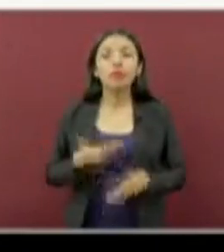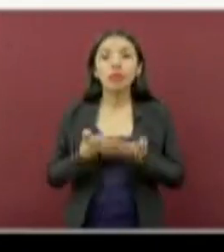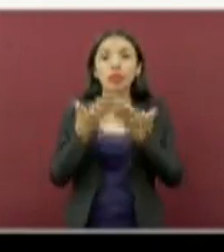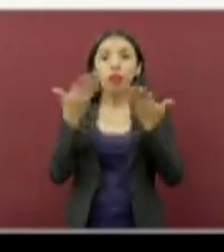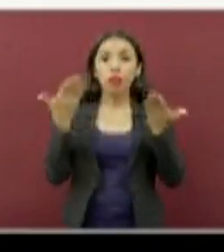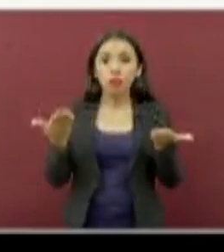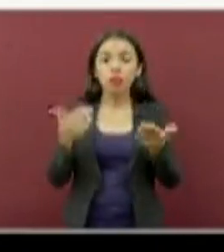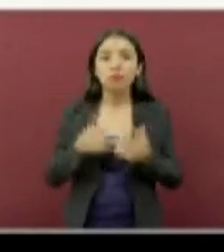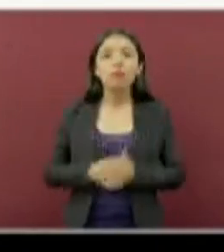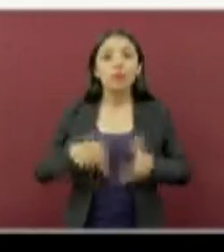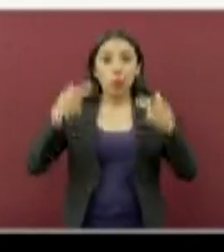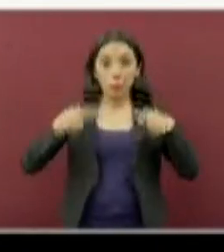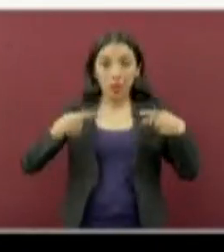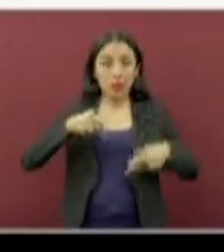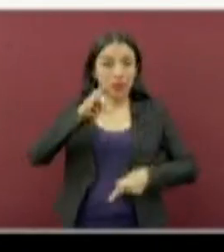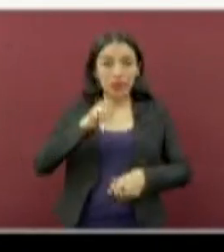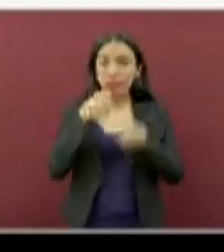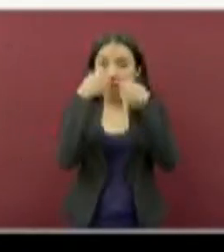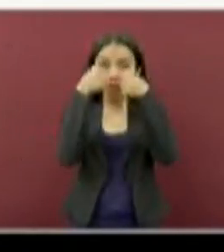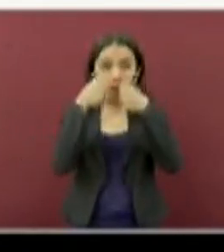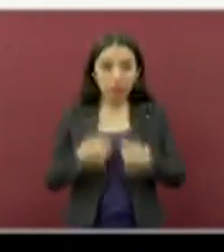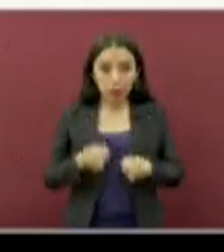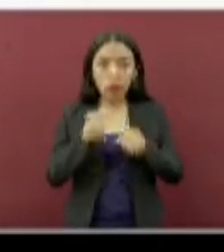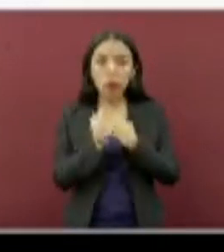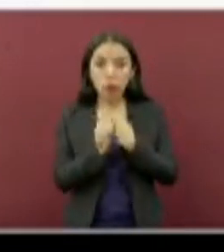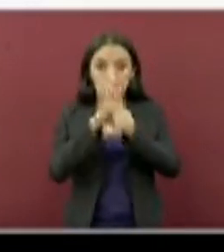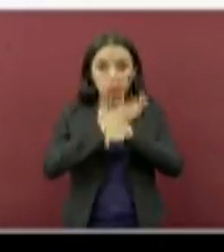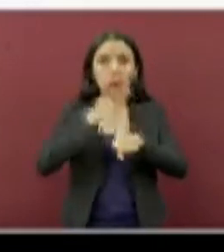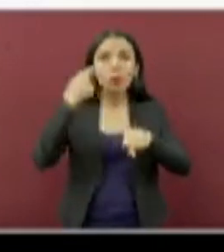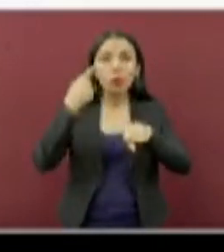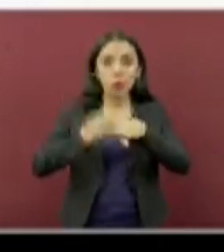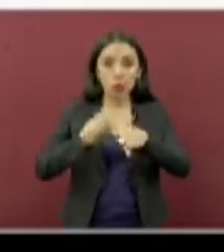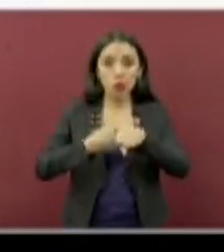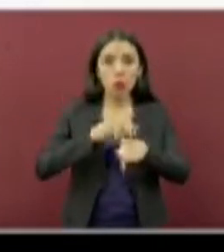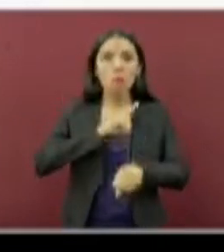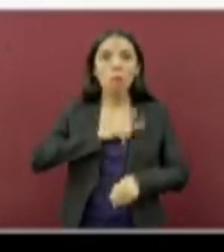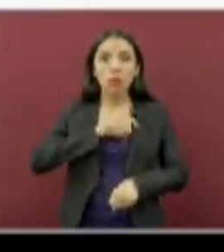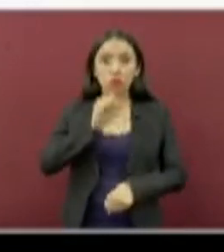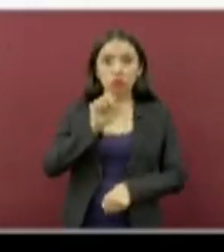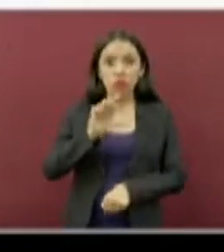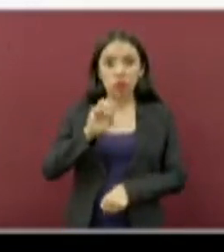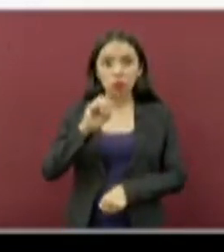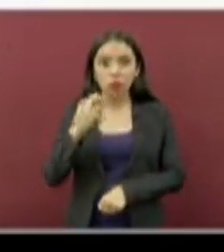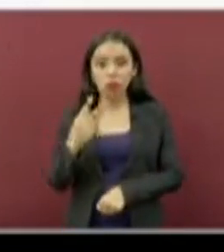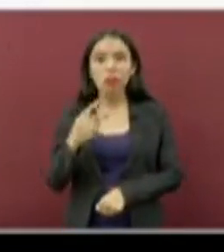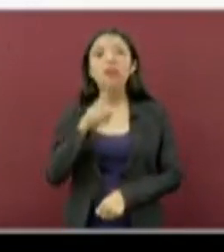han dado positivo a las pruebas confirmatorias al SARS-CoV-2, suman